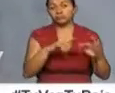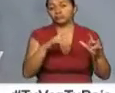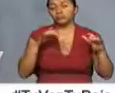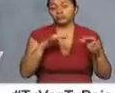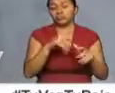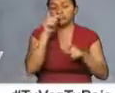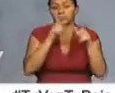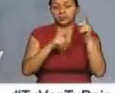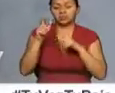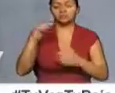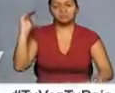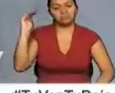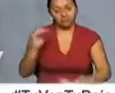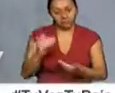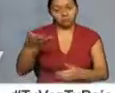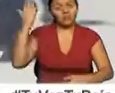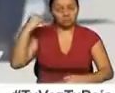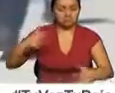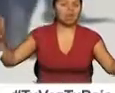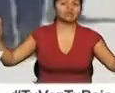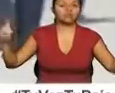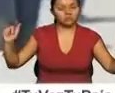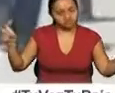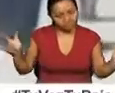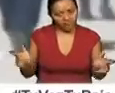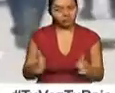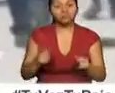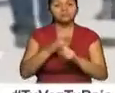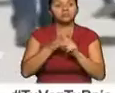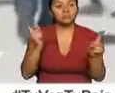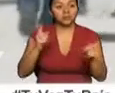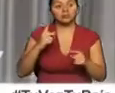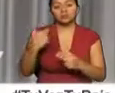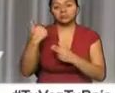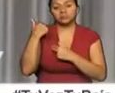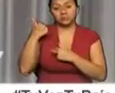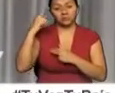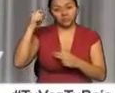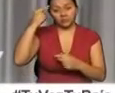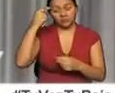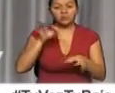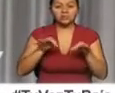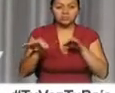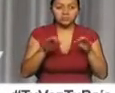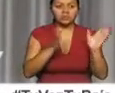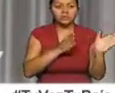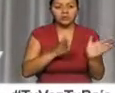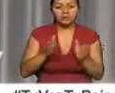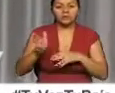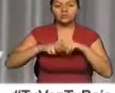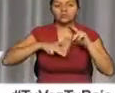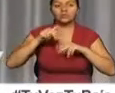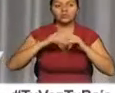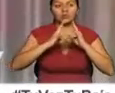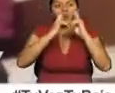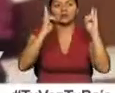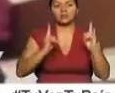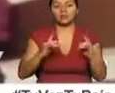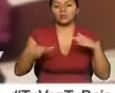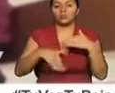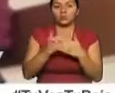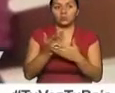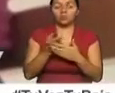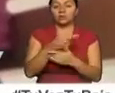verano es menor al anterior. Responsables gubernamentales explicaron que se planifica la construcción de nuevos centros, con